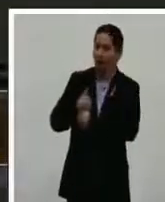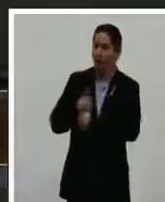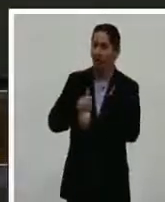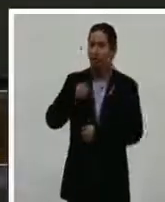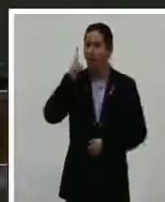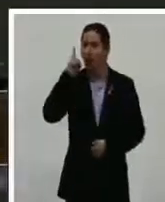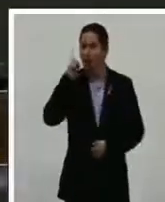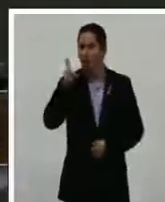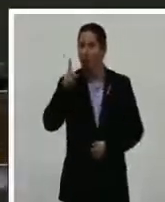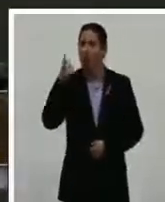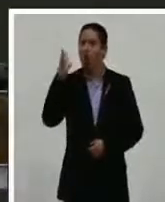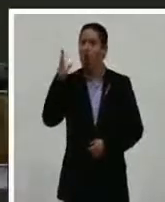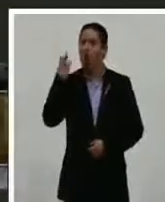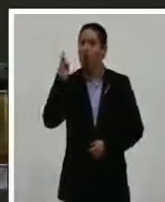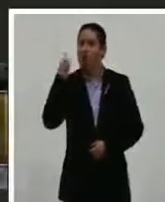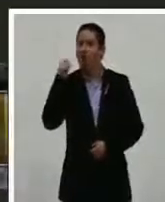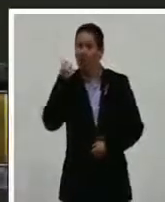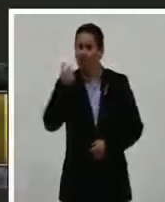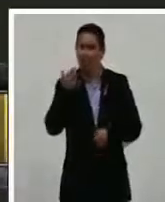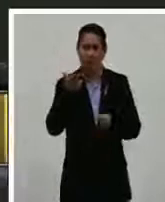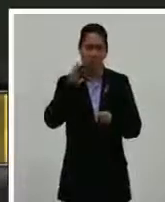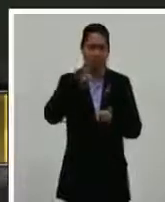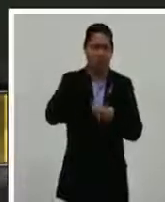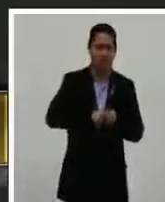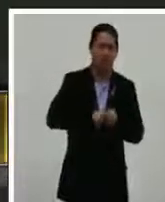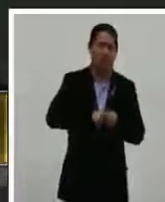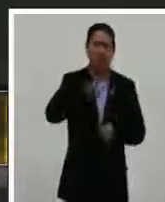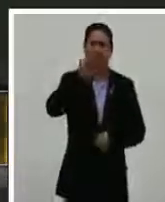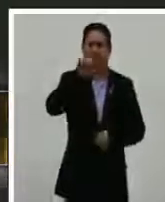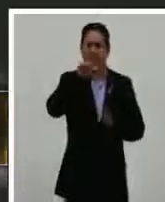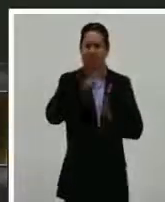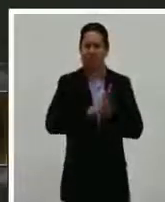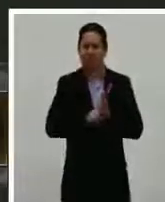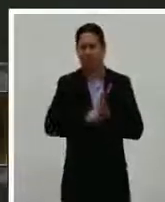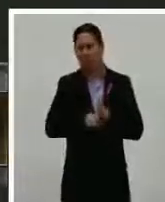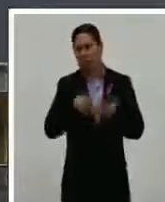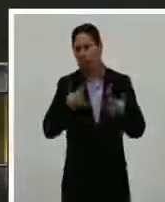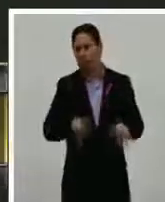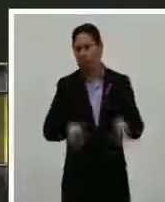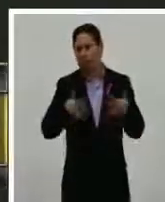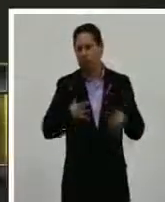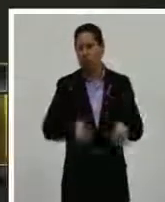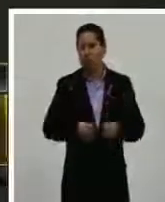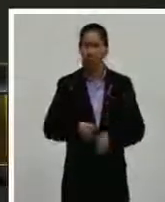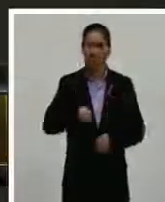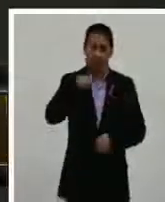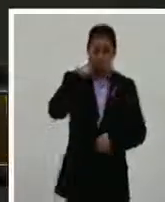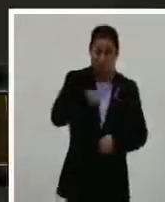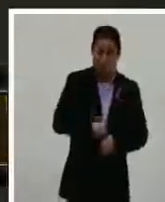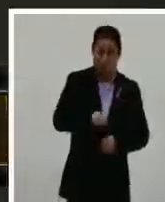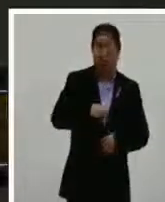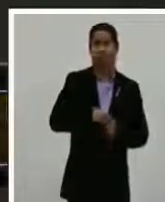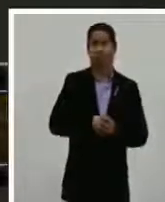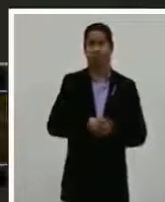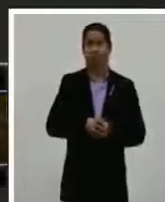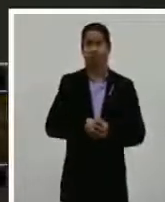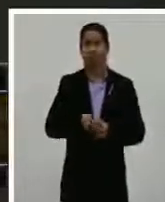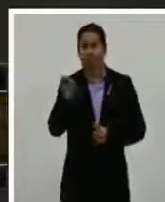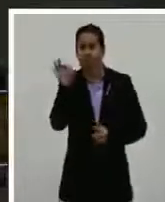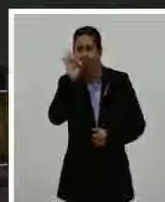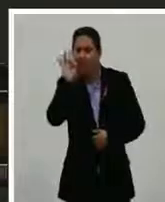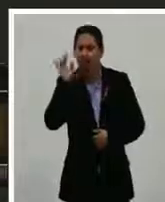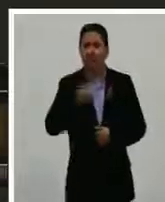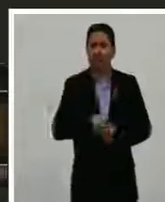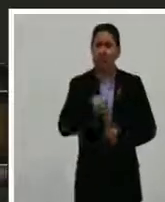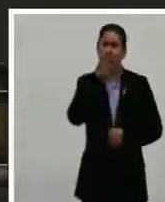estuvo por 96 días en un hospital la reforma que hoy nos ocupa habrá la posibilidad de que